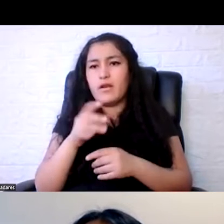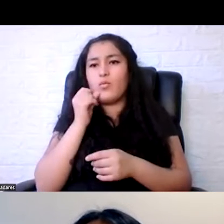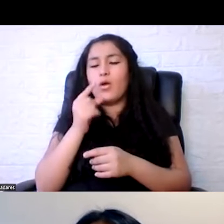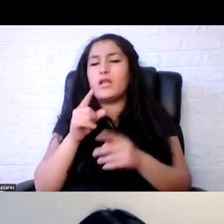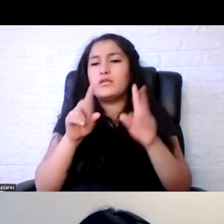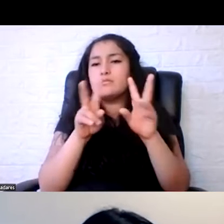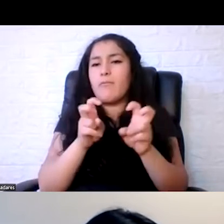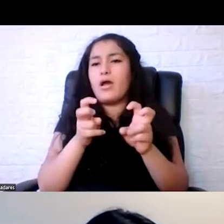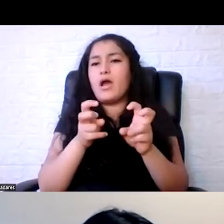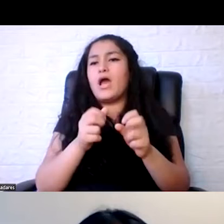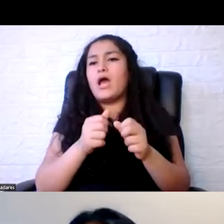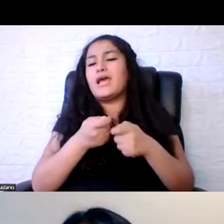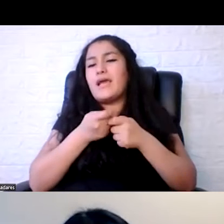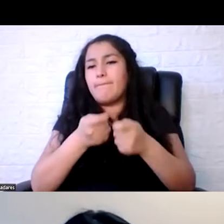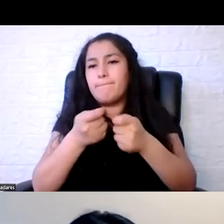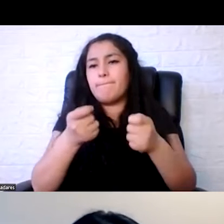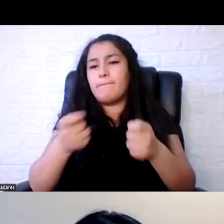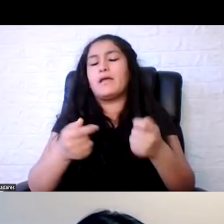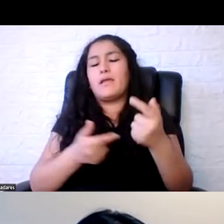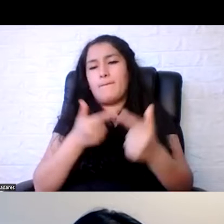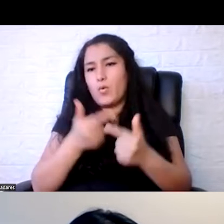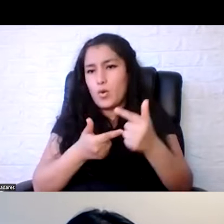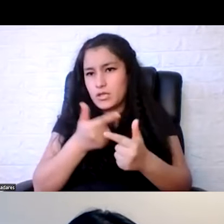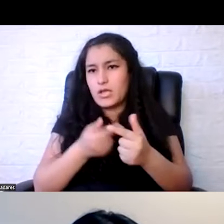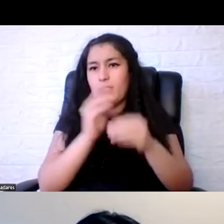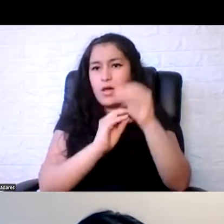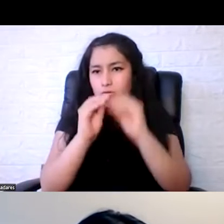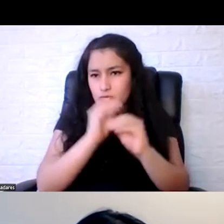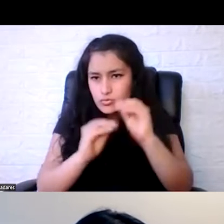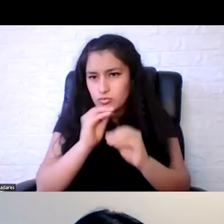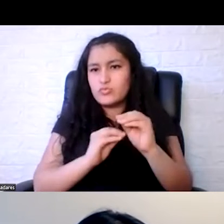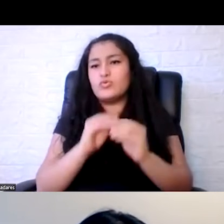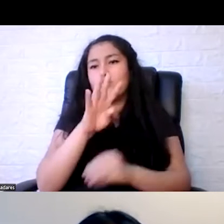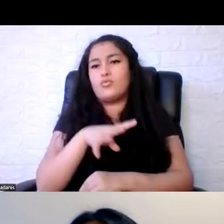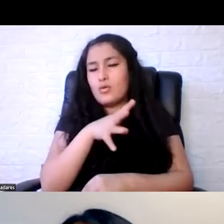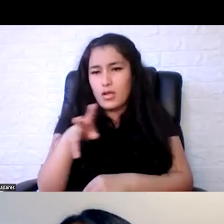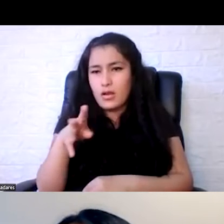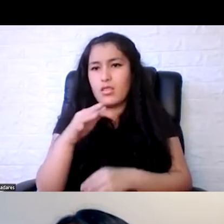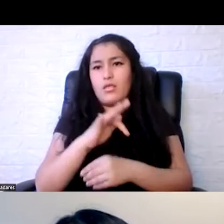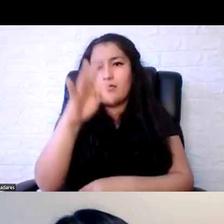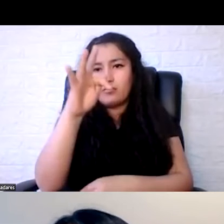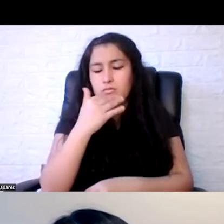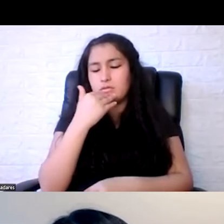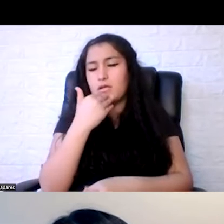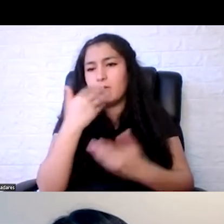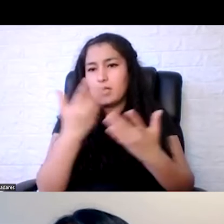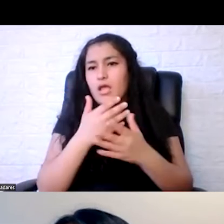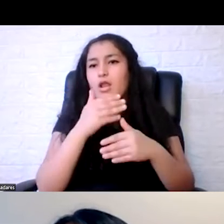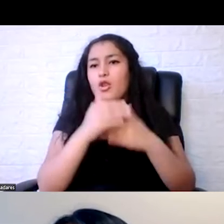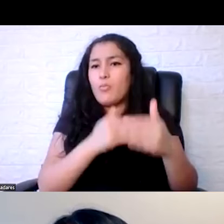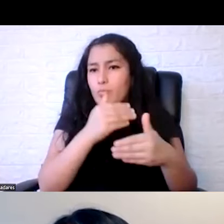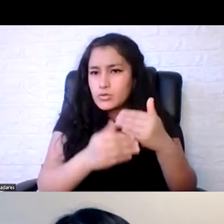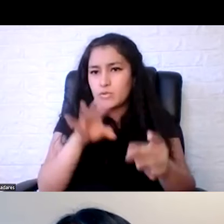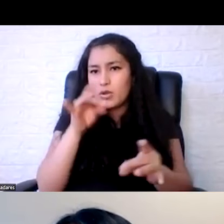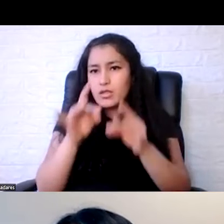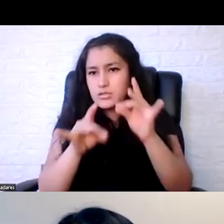campañas políticas para la construcción de una agenda, también la puesta en cuestión de procesos decisionales, como